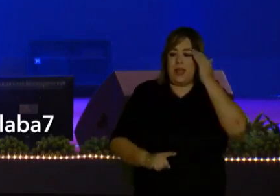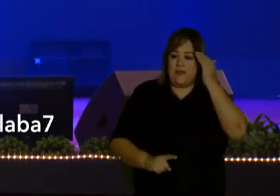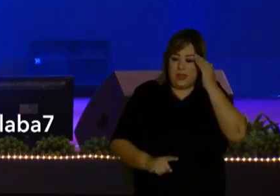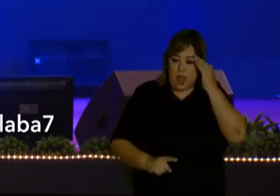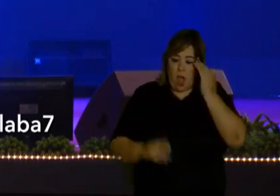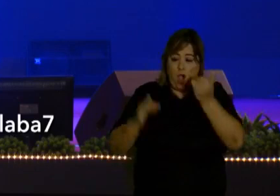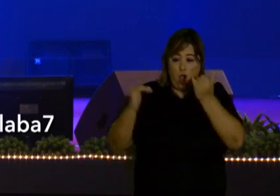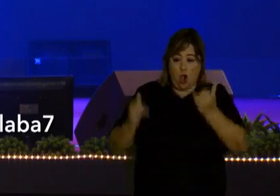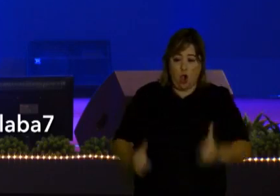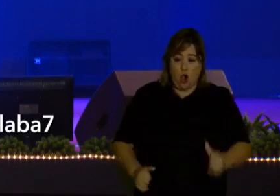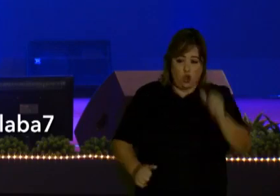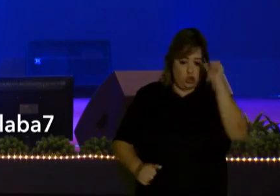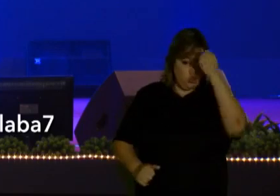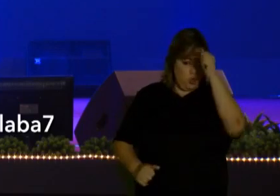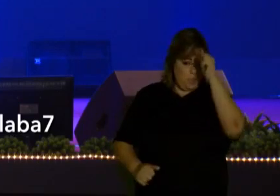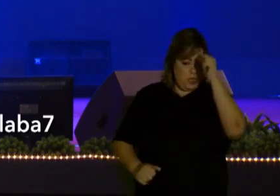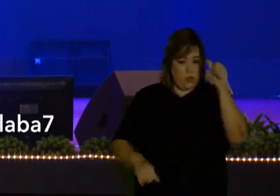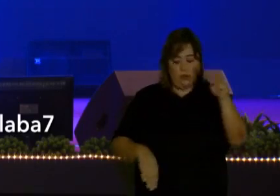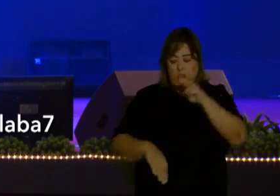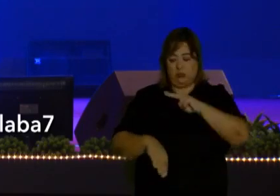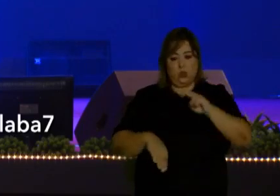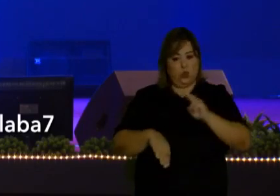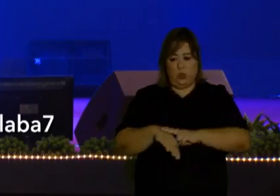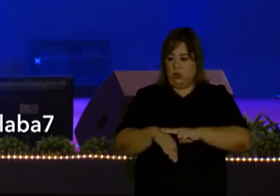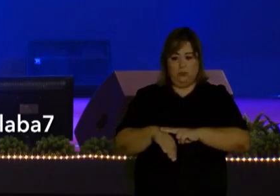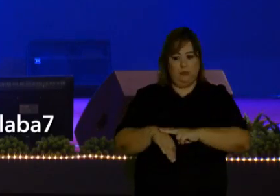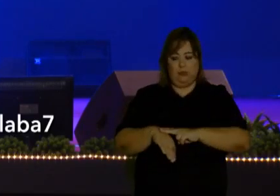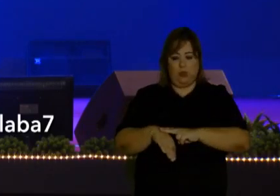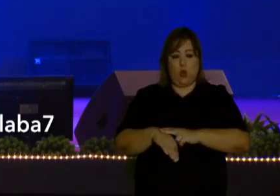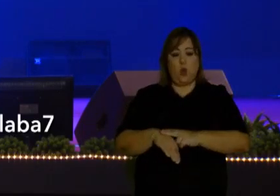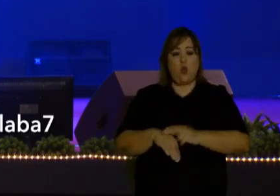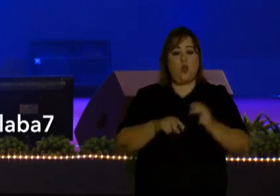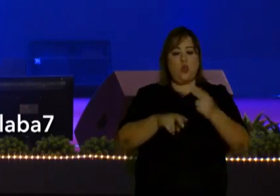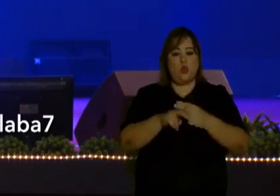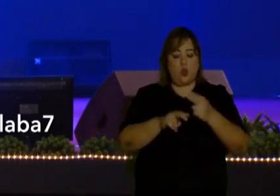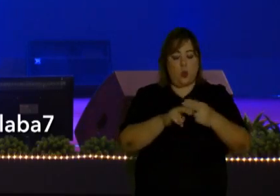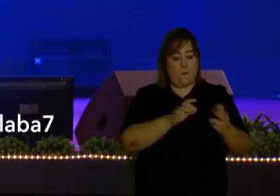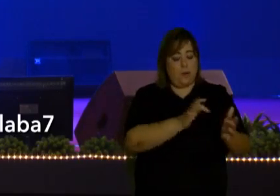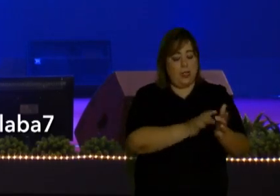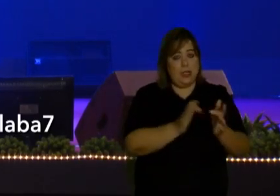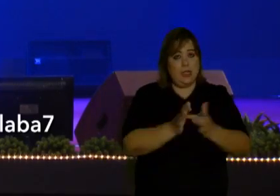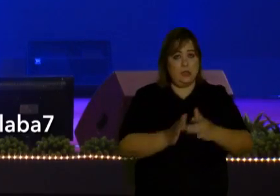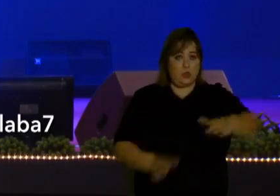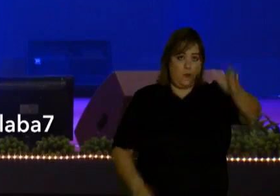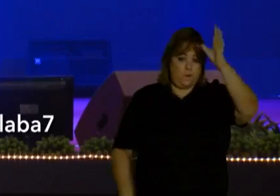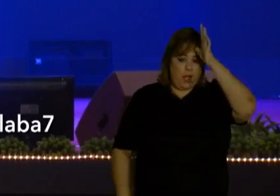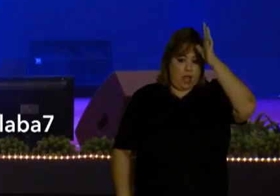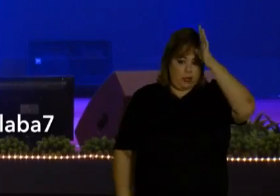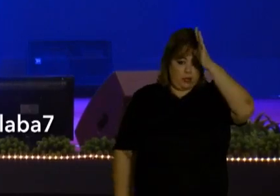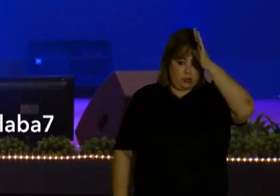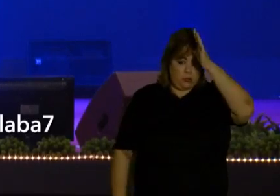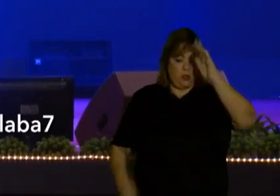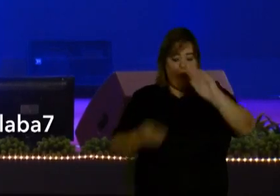común como ningún otro. Padre, en el nombre de Jesús, aquí está tu pueblo, aquí estamos tus hijos,